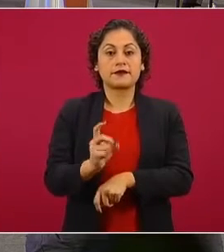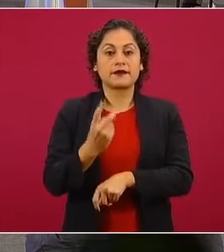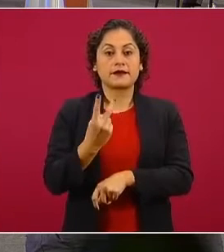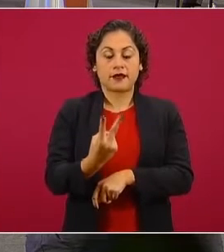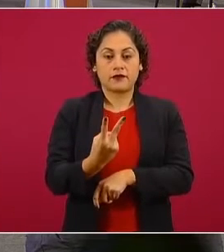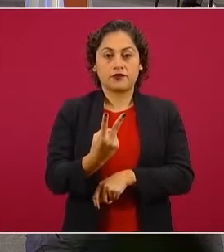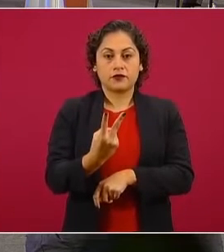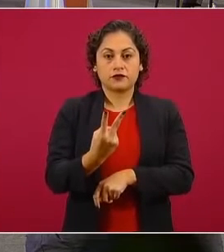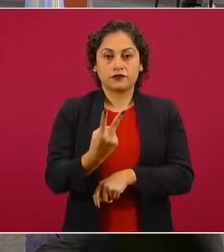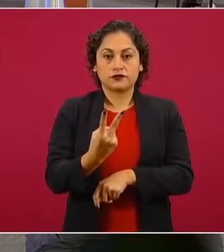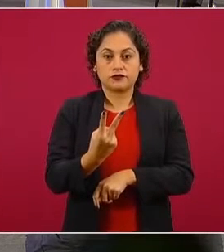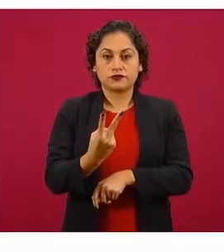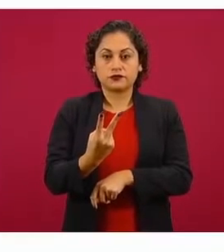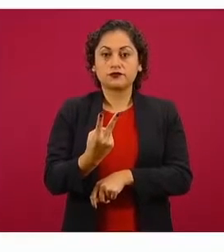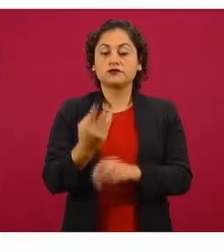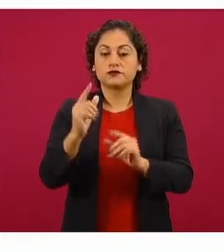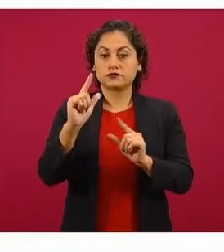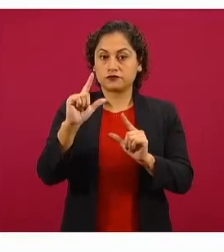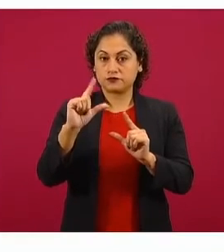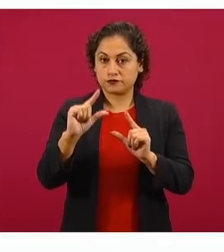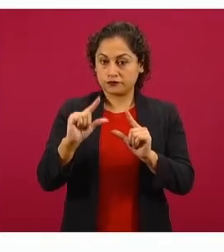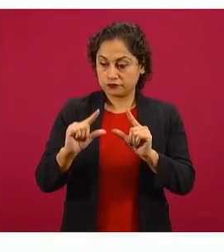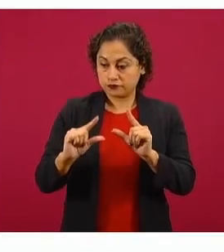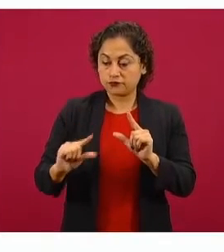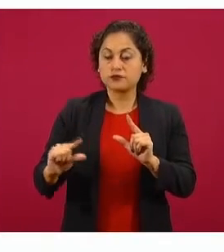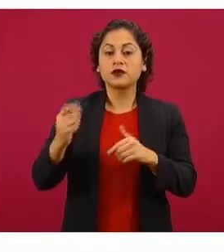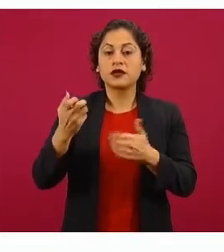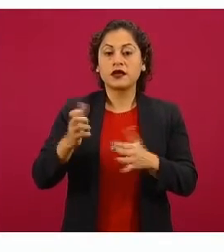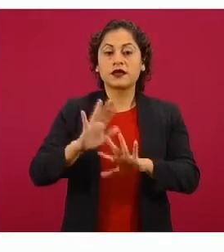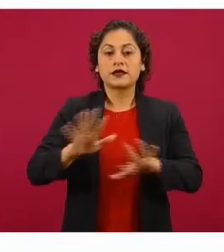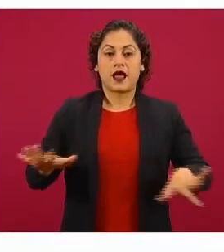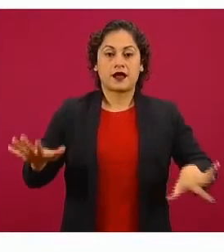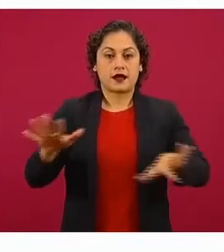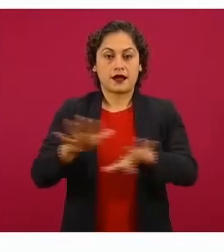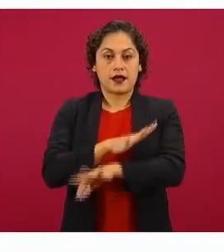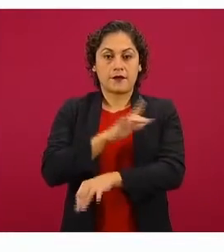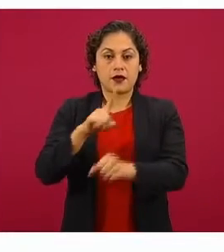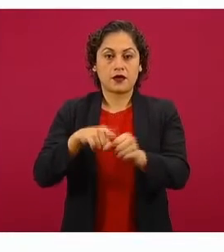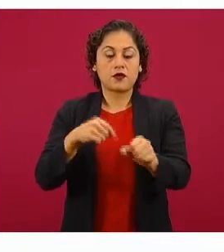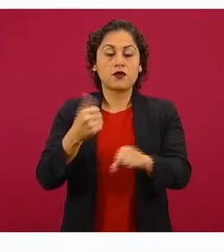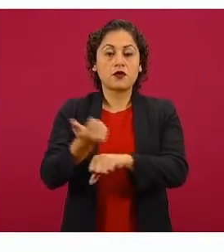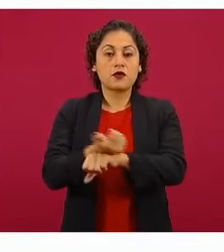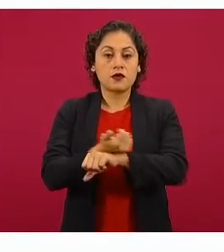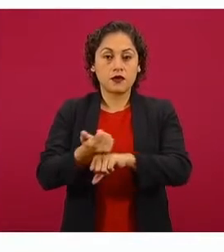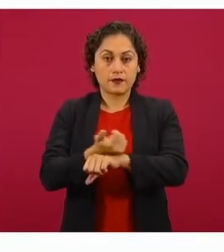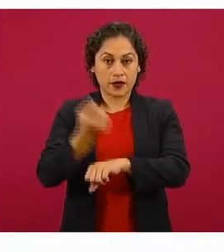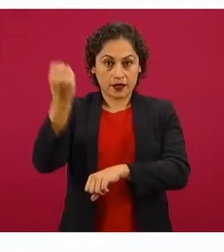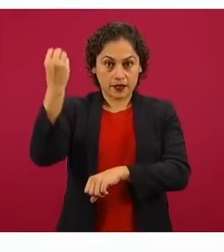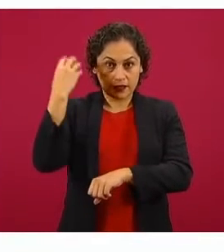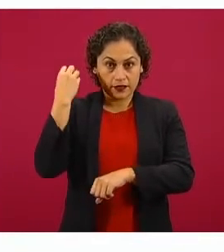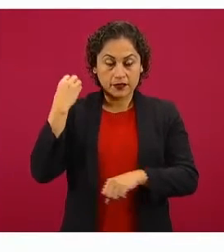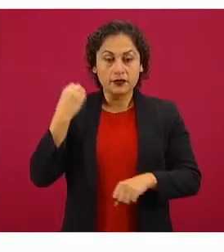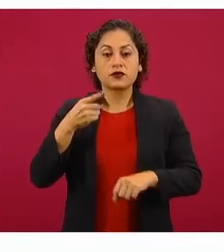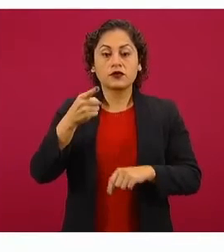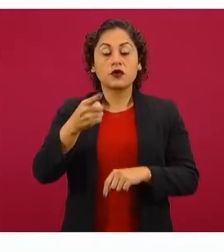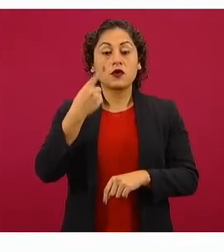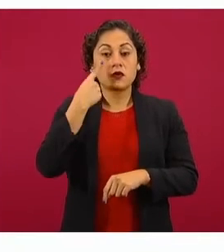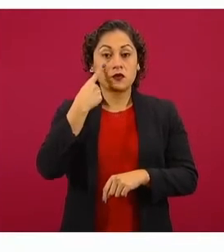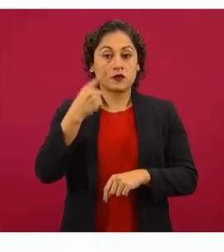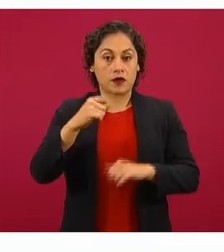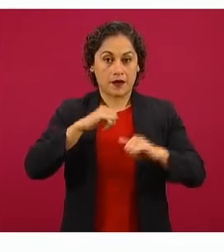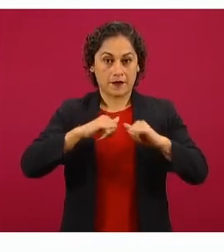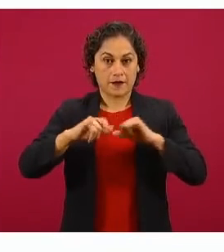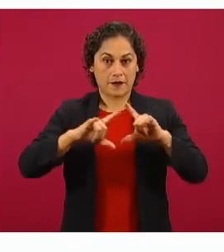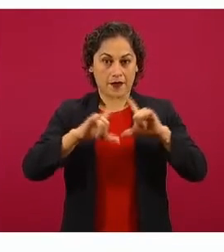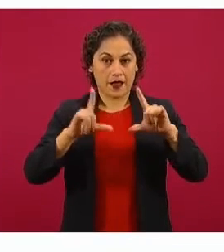de hecho, una tendencia de reducción, ya pasó a semáforo amarillo. En el mapa inicial, Baja California Sur aparecía en una coloración